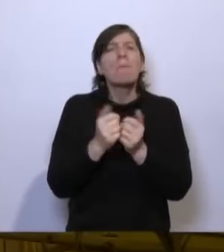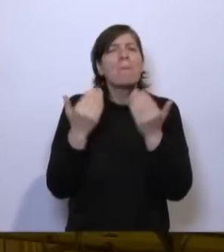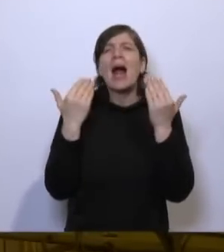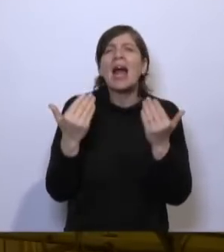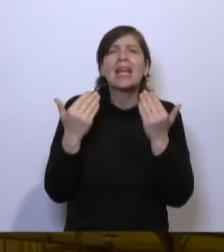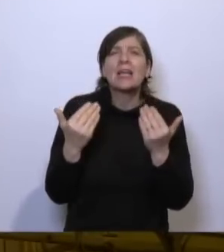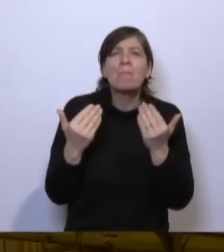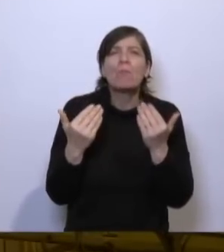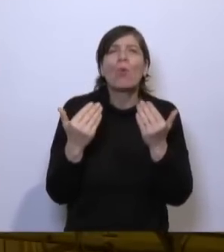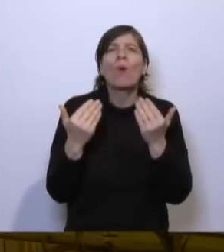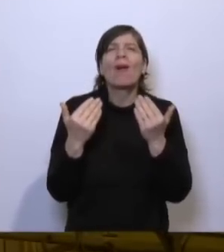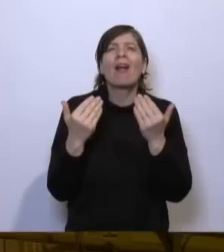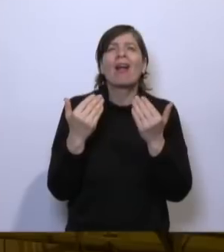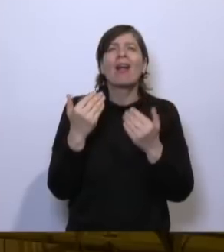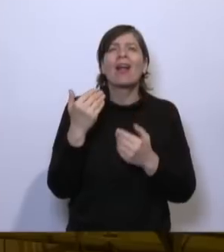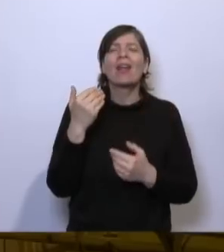Señor,